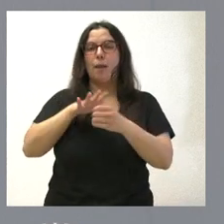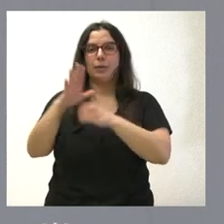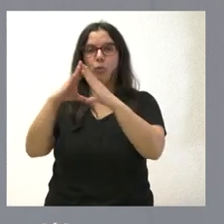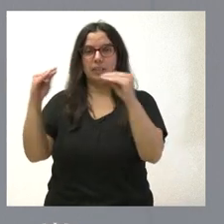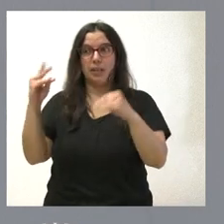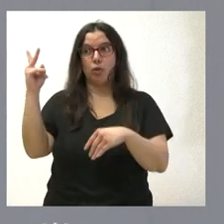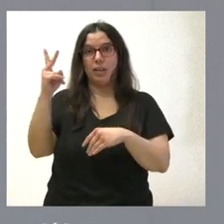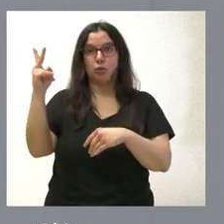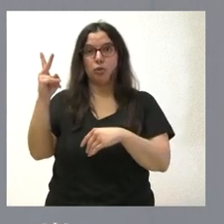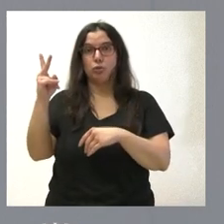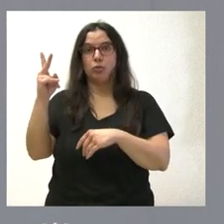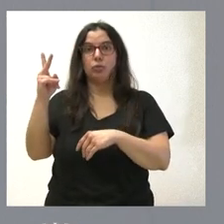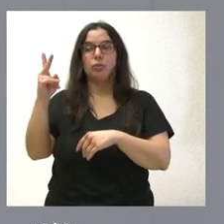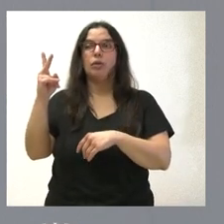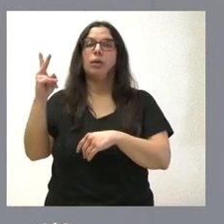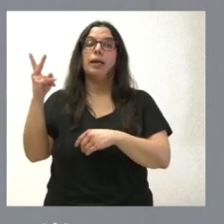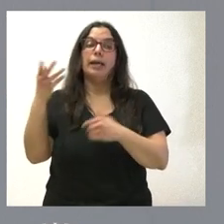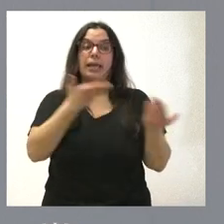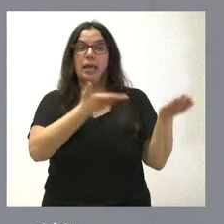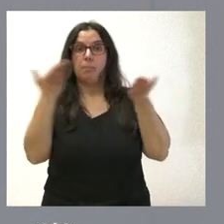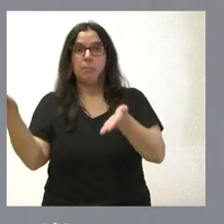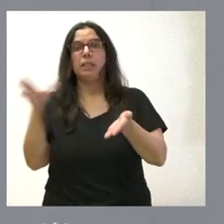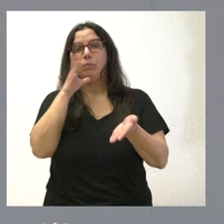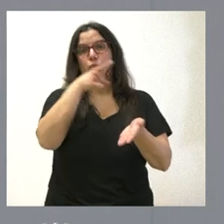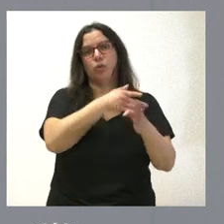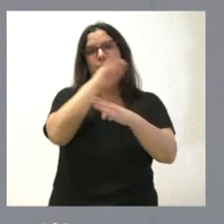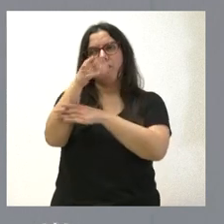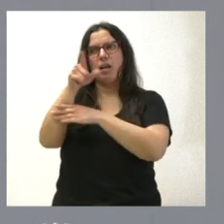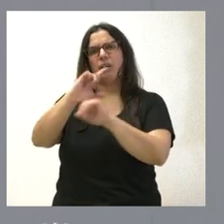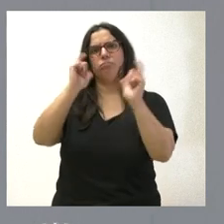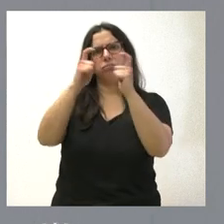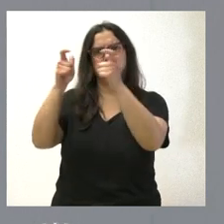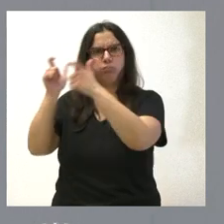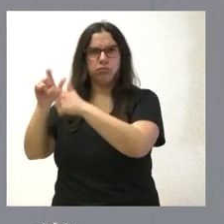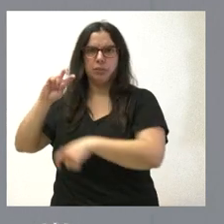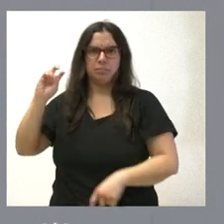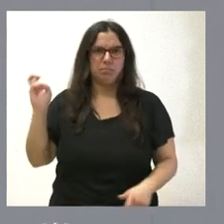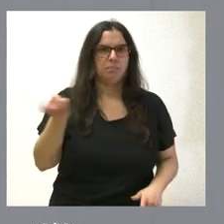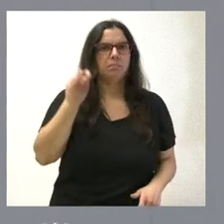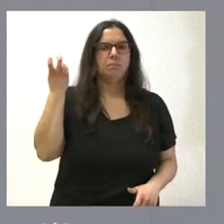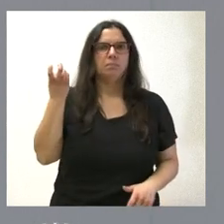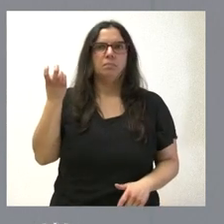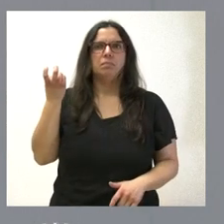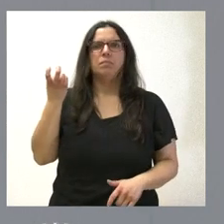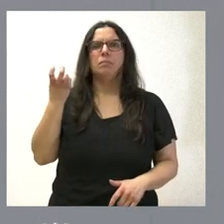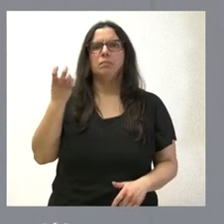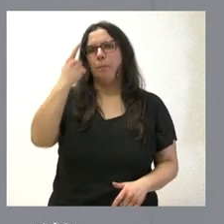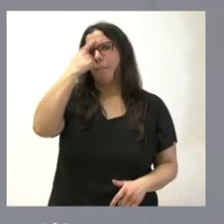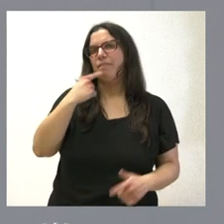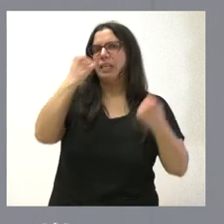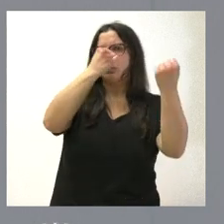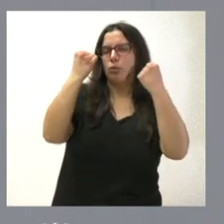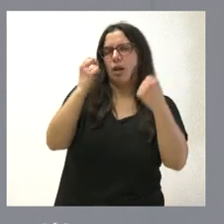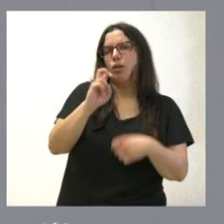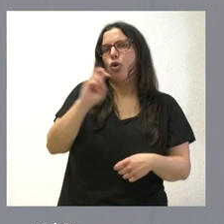y como tal asistió Y tuvo allí varias reuniones de perfil institucional y otras